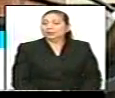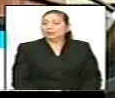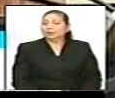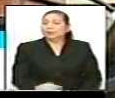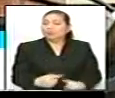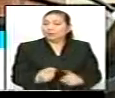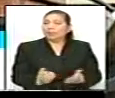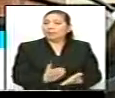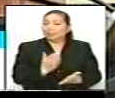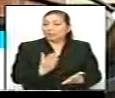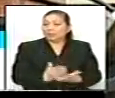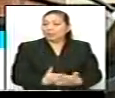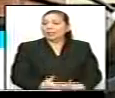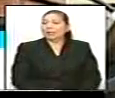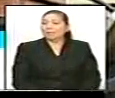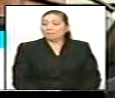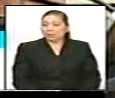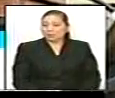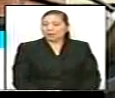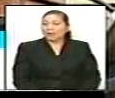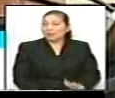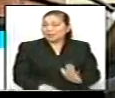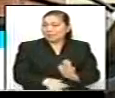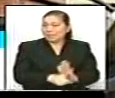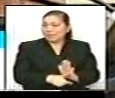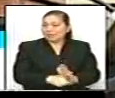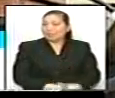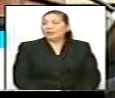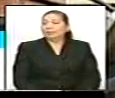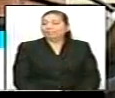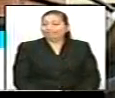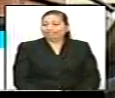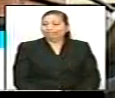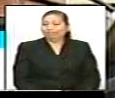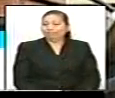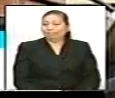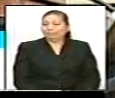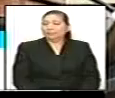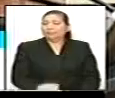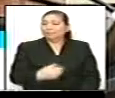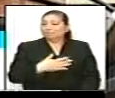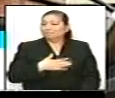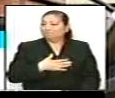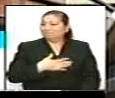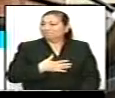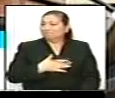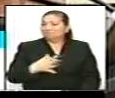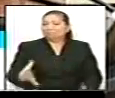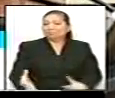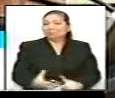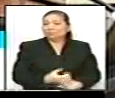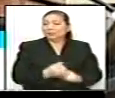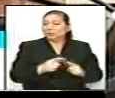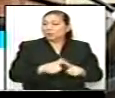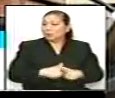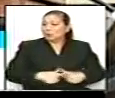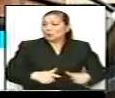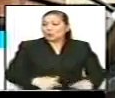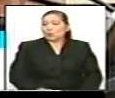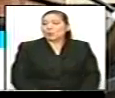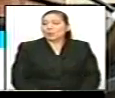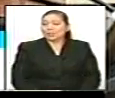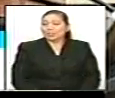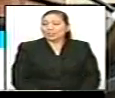serios problemas de legales con este propietario que ha tomado esta zona.